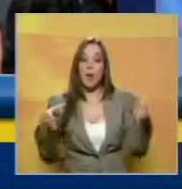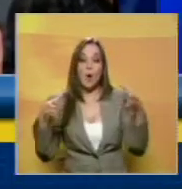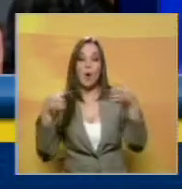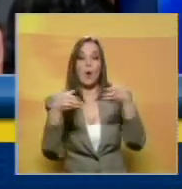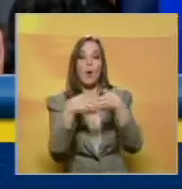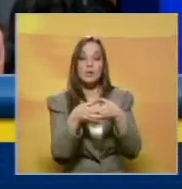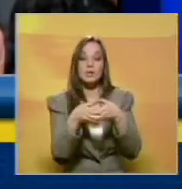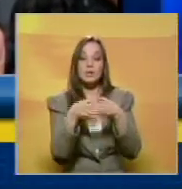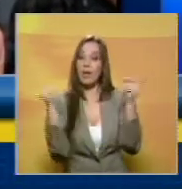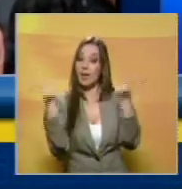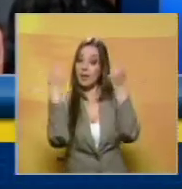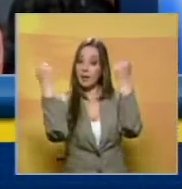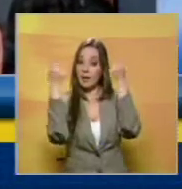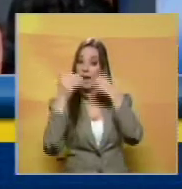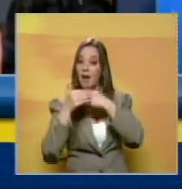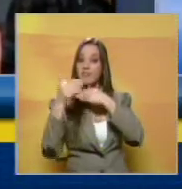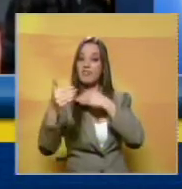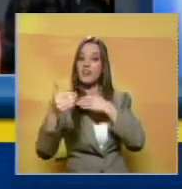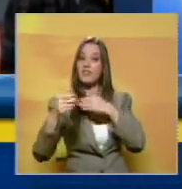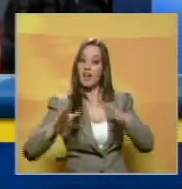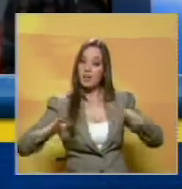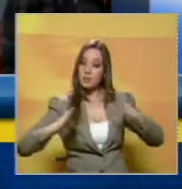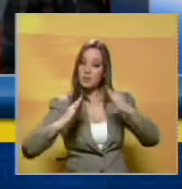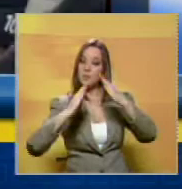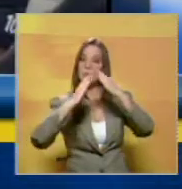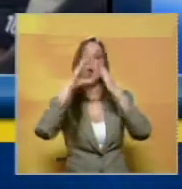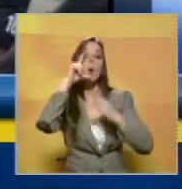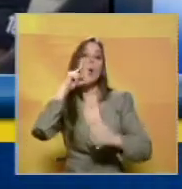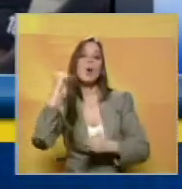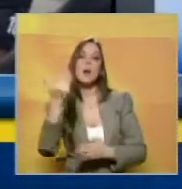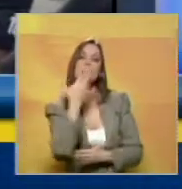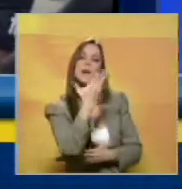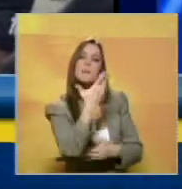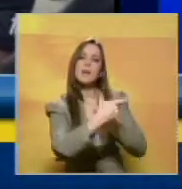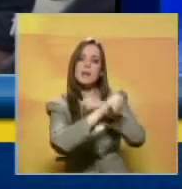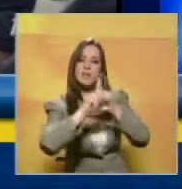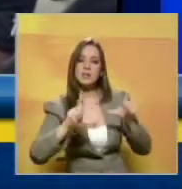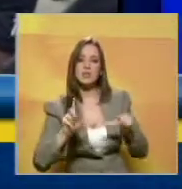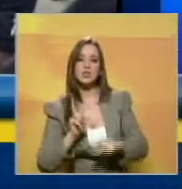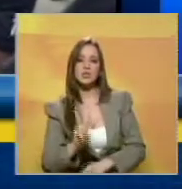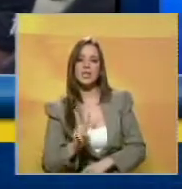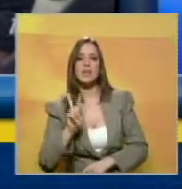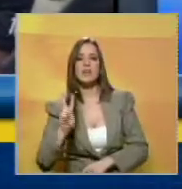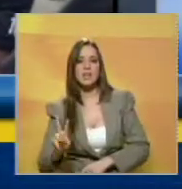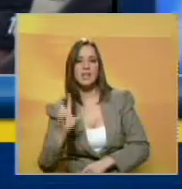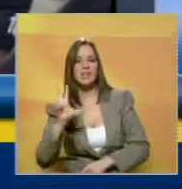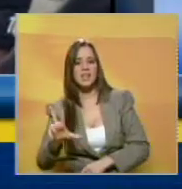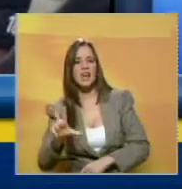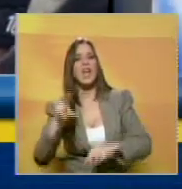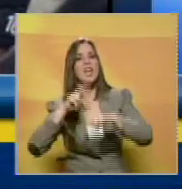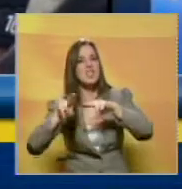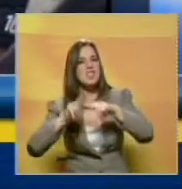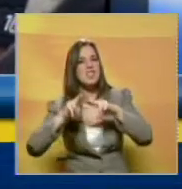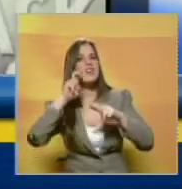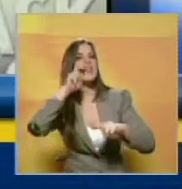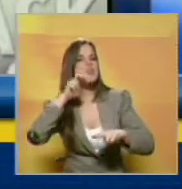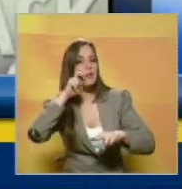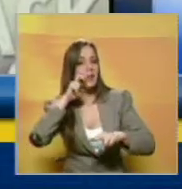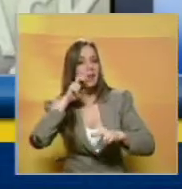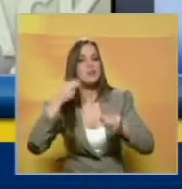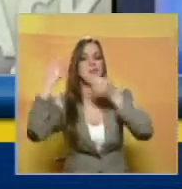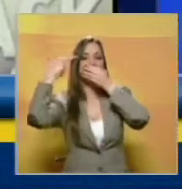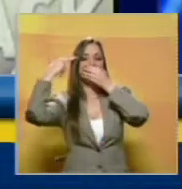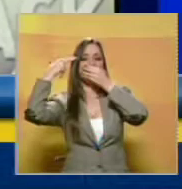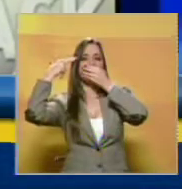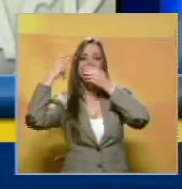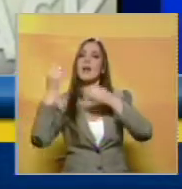de celebridades frente a la Torre Eiffel para pedir la liberación de las 223 niñas nigerianas secuestradas por el grupo terrorista